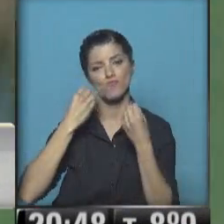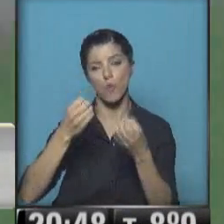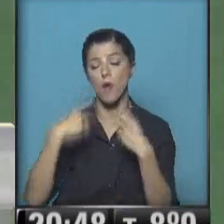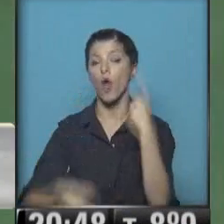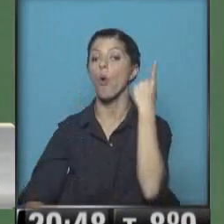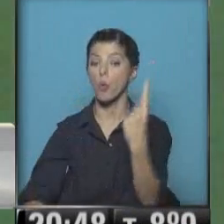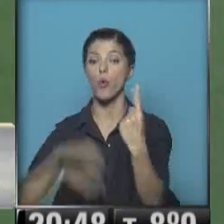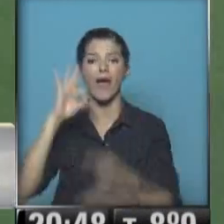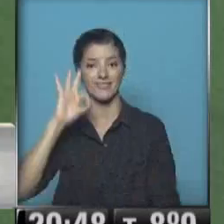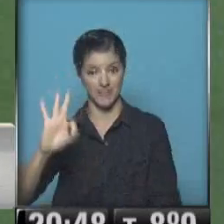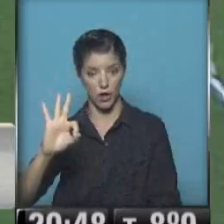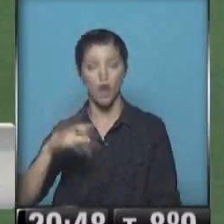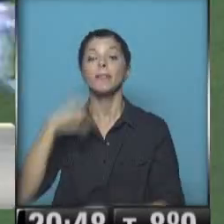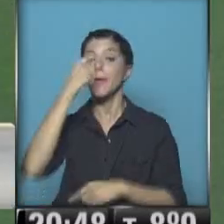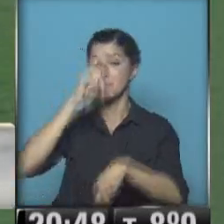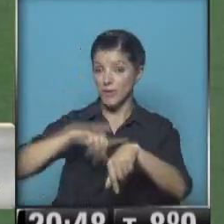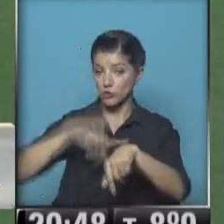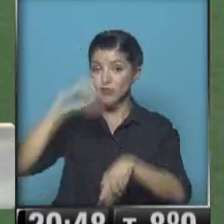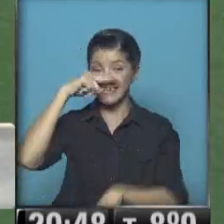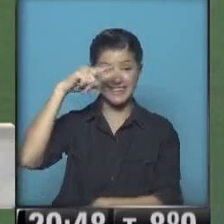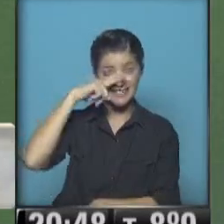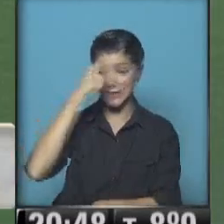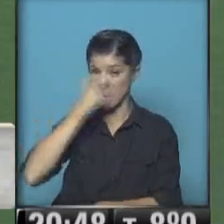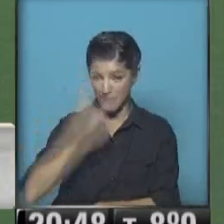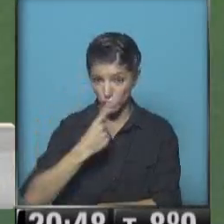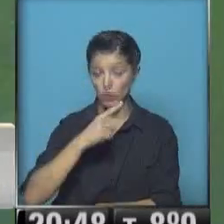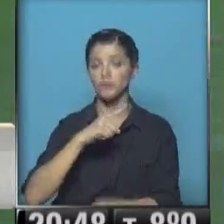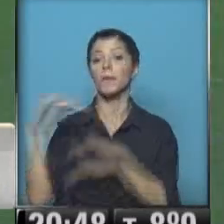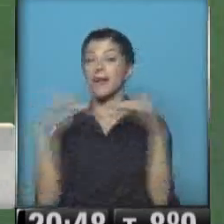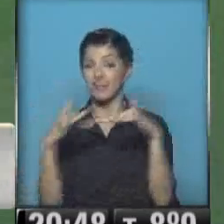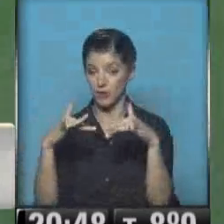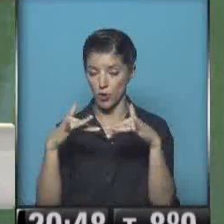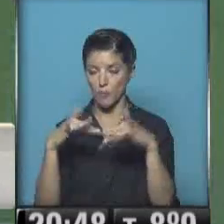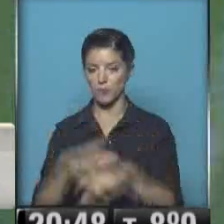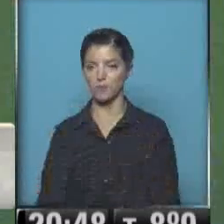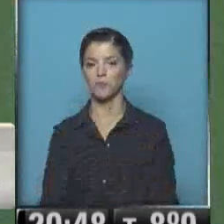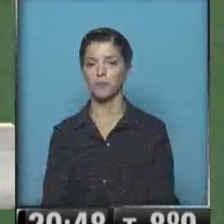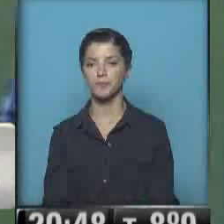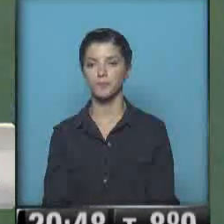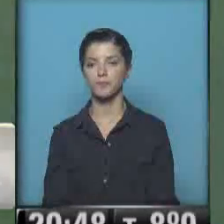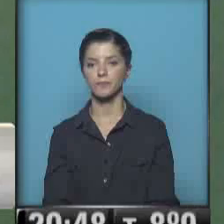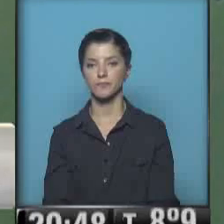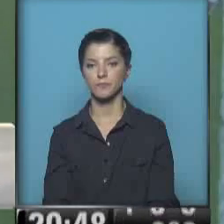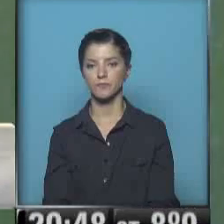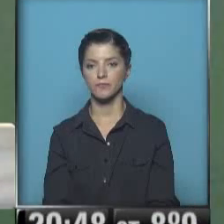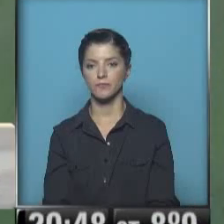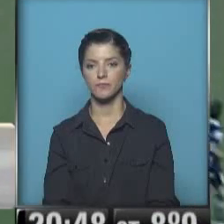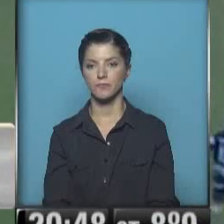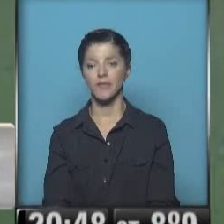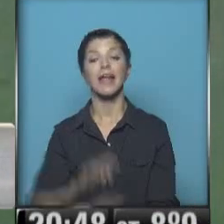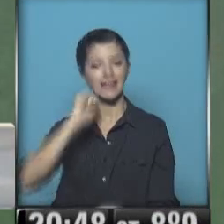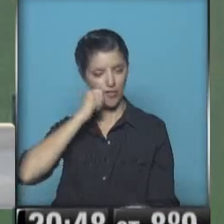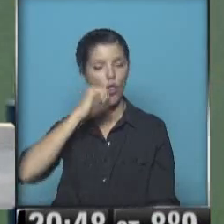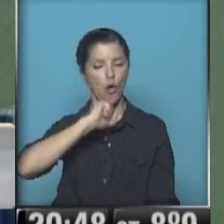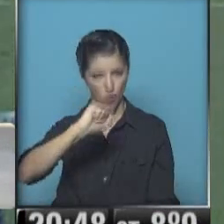1-0, minuto 77 del partido. Ignacio Fernández se encontraba con ese balón y a la carrera le daba. Lindo gol